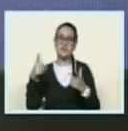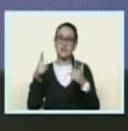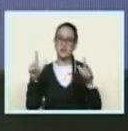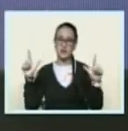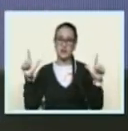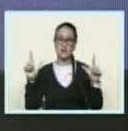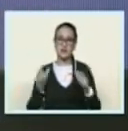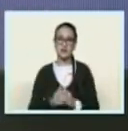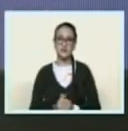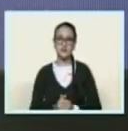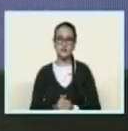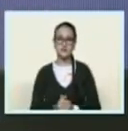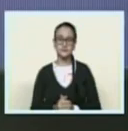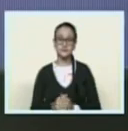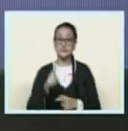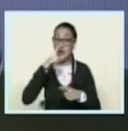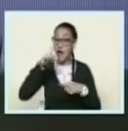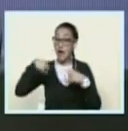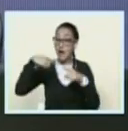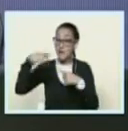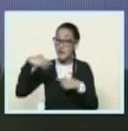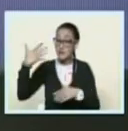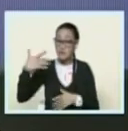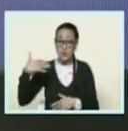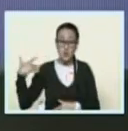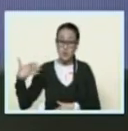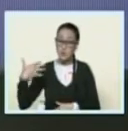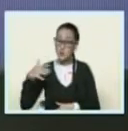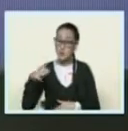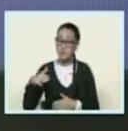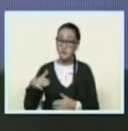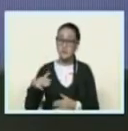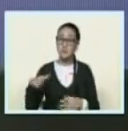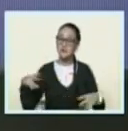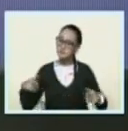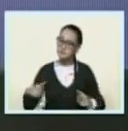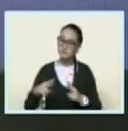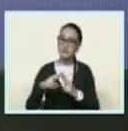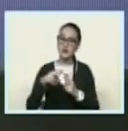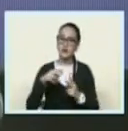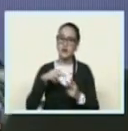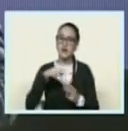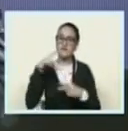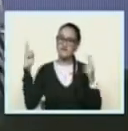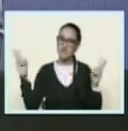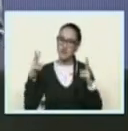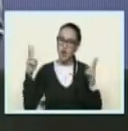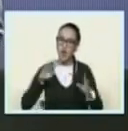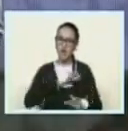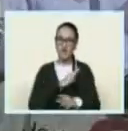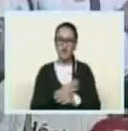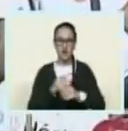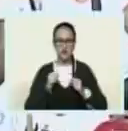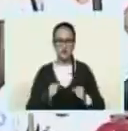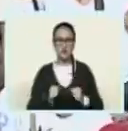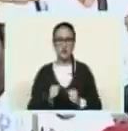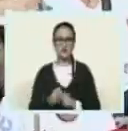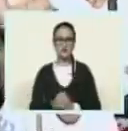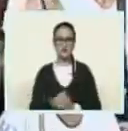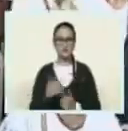se reencontraba nuevamente con la victoria de las fuerzas populares y de las fuerzas